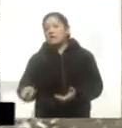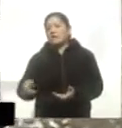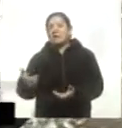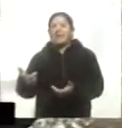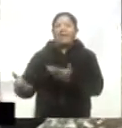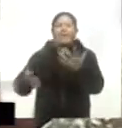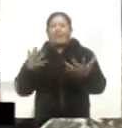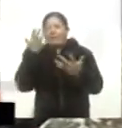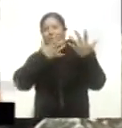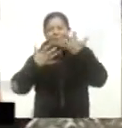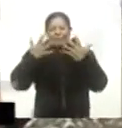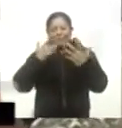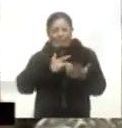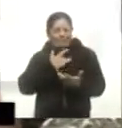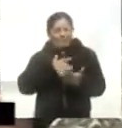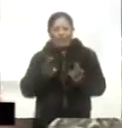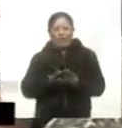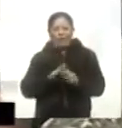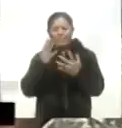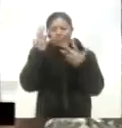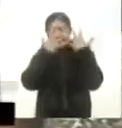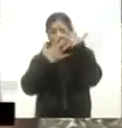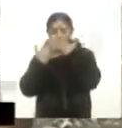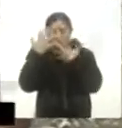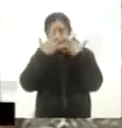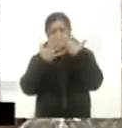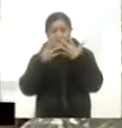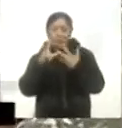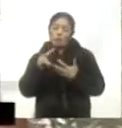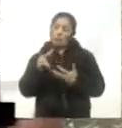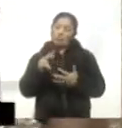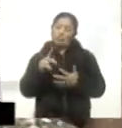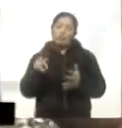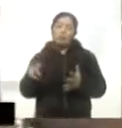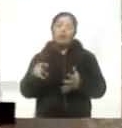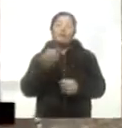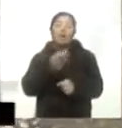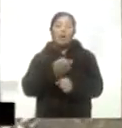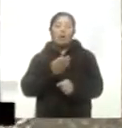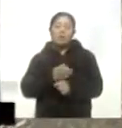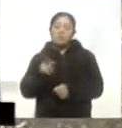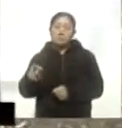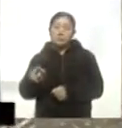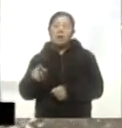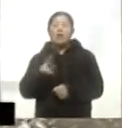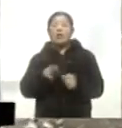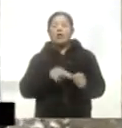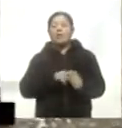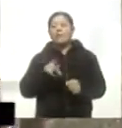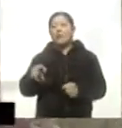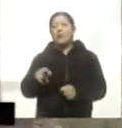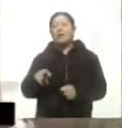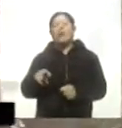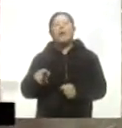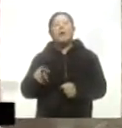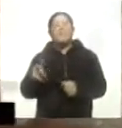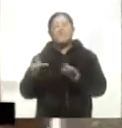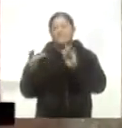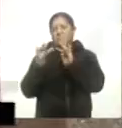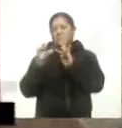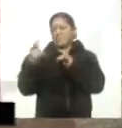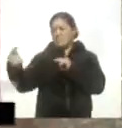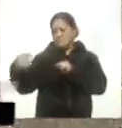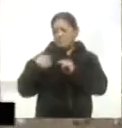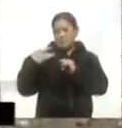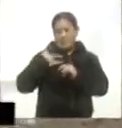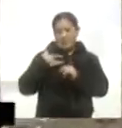ahorita algo de la nueva normalidad que no nos permite hacer mucho es el juego de piso, el tener mucho contacto físico.